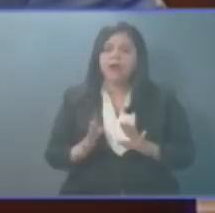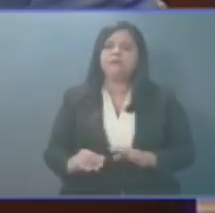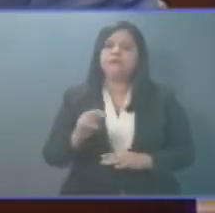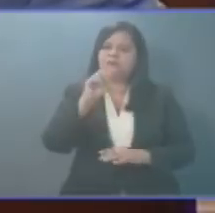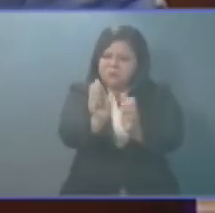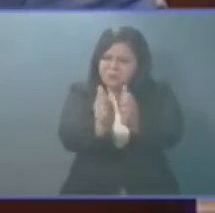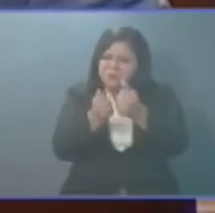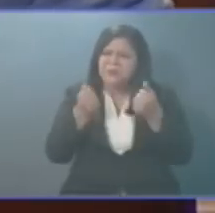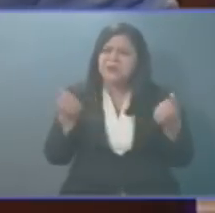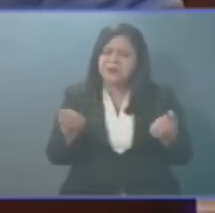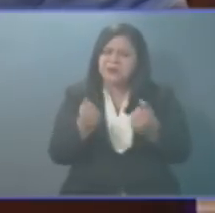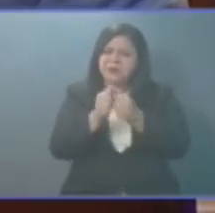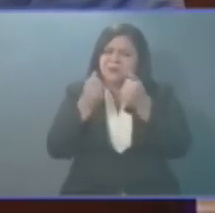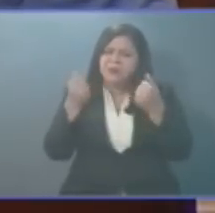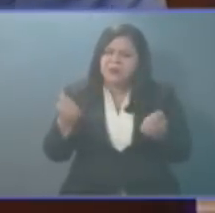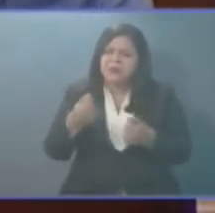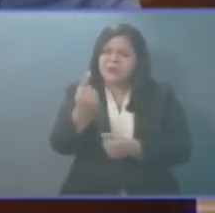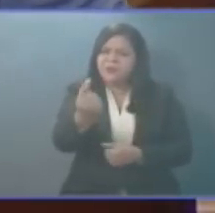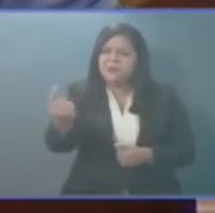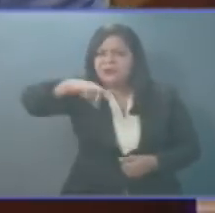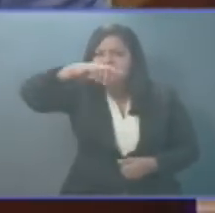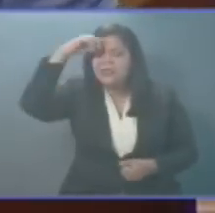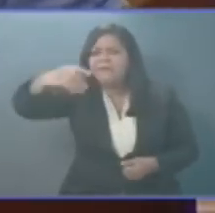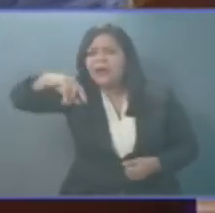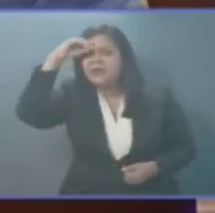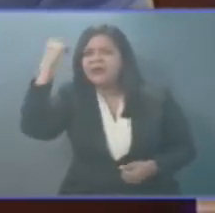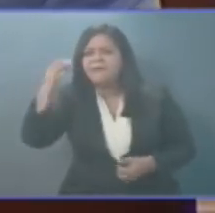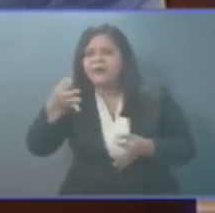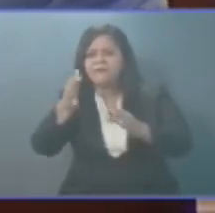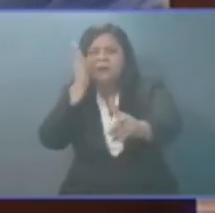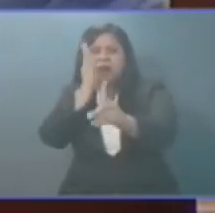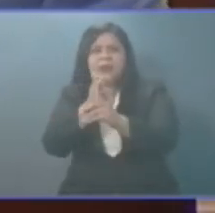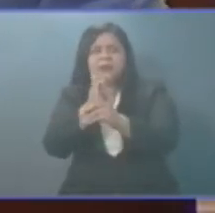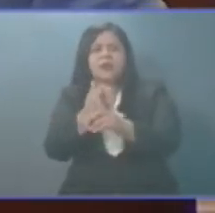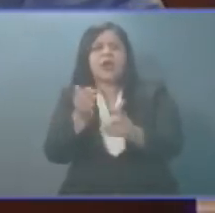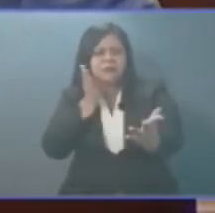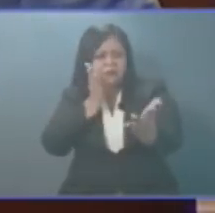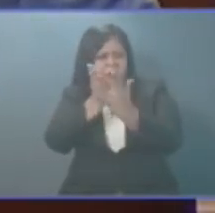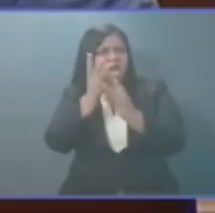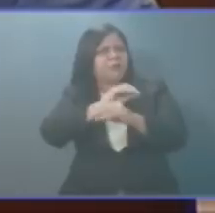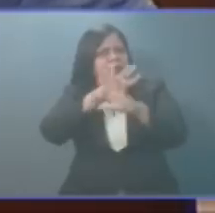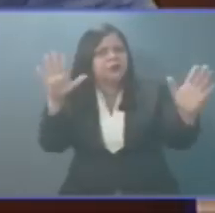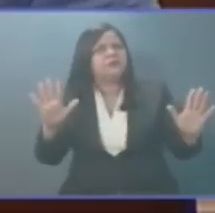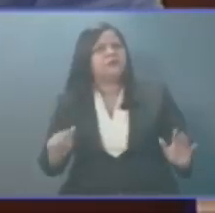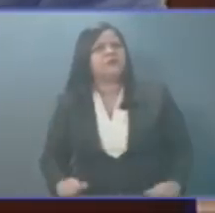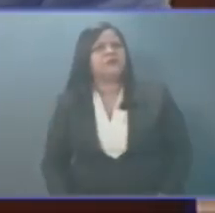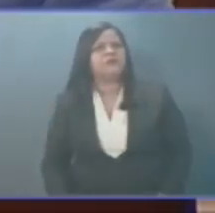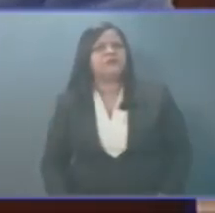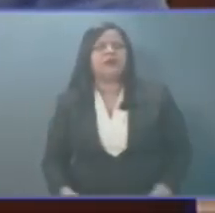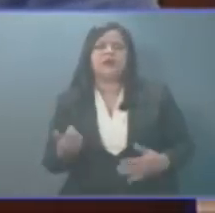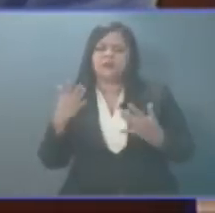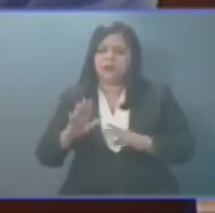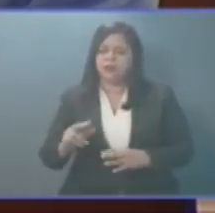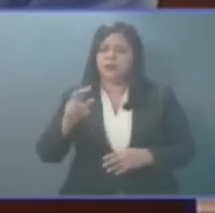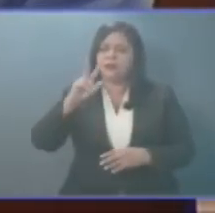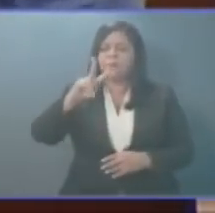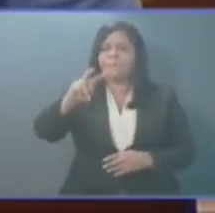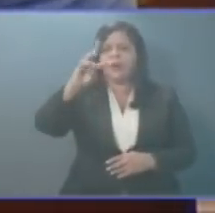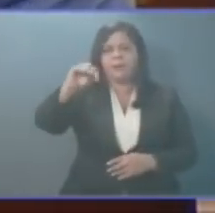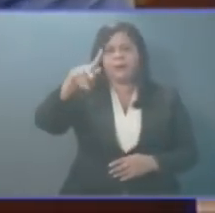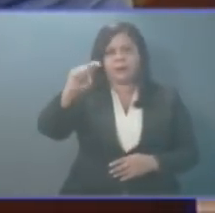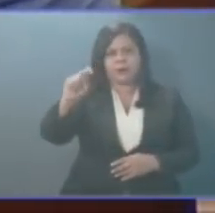empleos directos e indirectos, y todo esto hecho de manera transparente. Desde el Viceministerio de